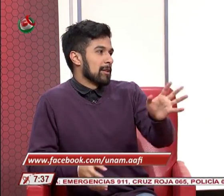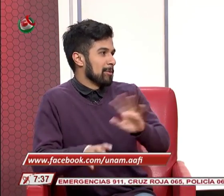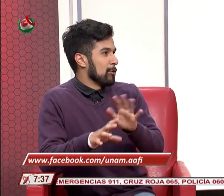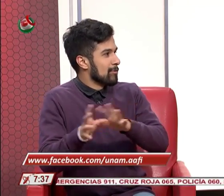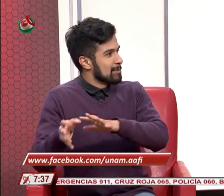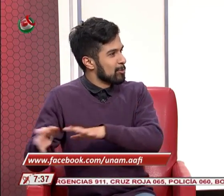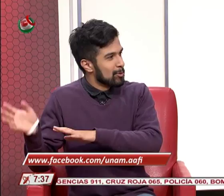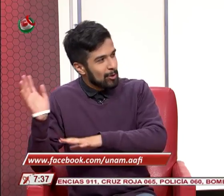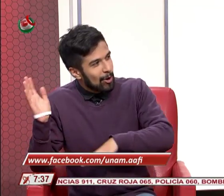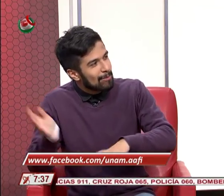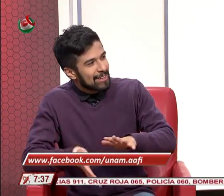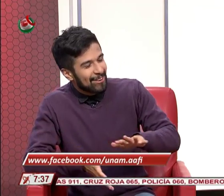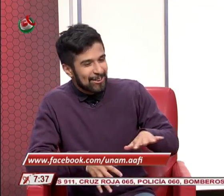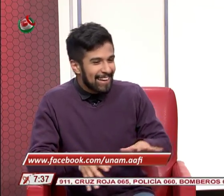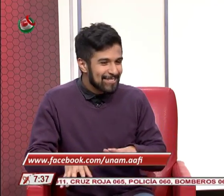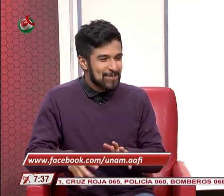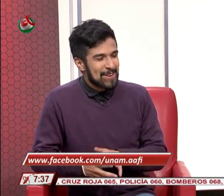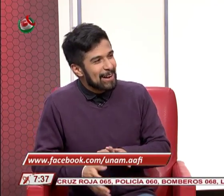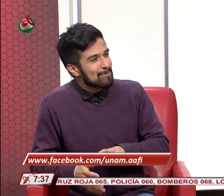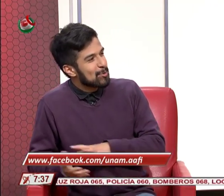bueno,